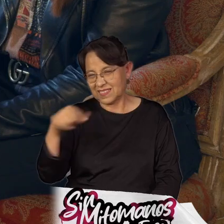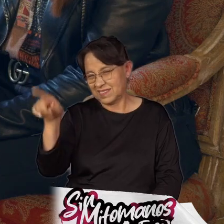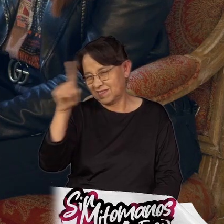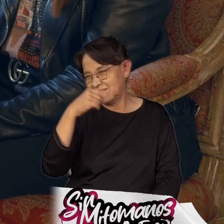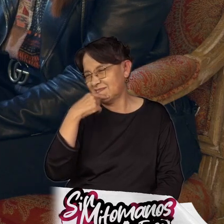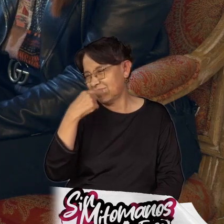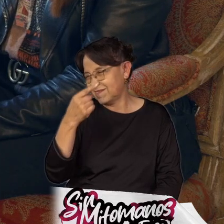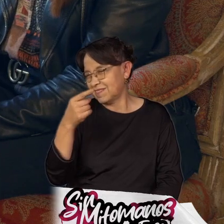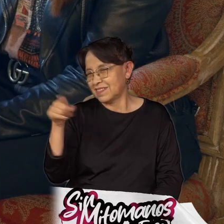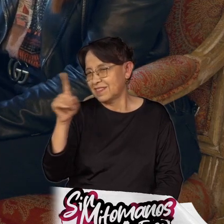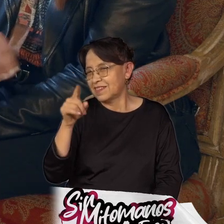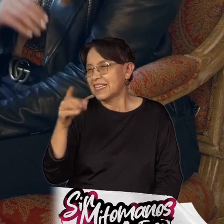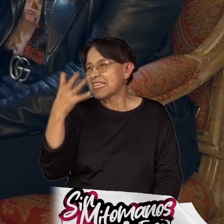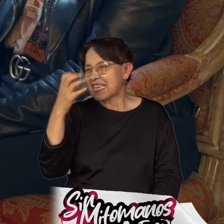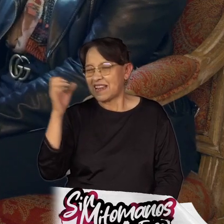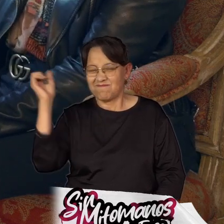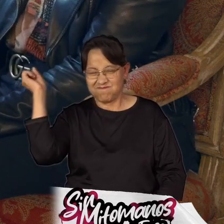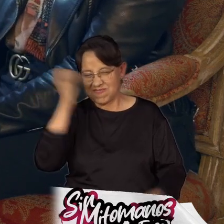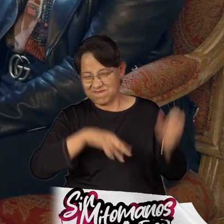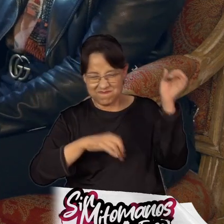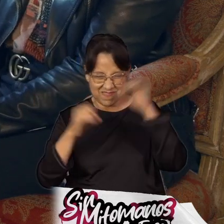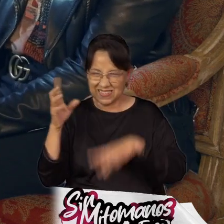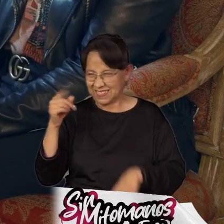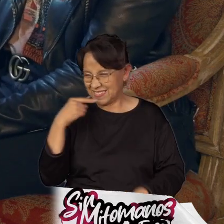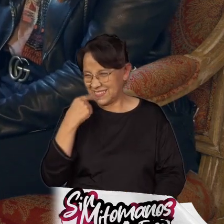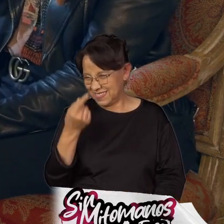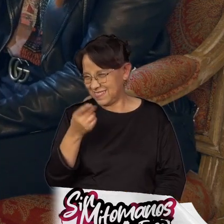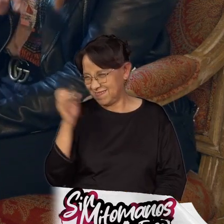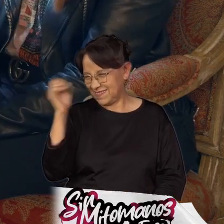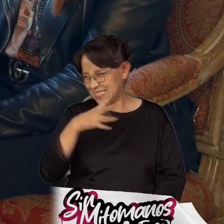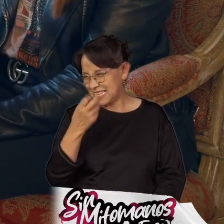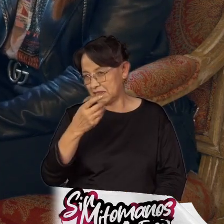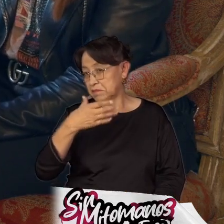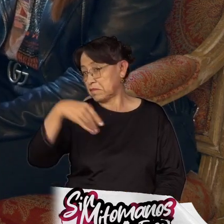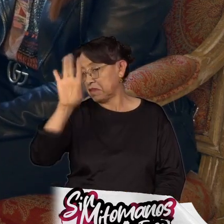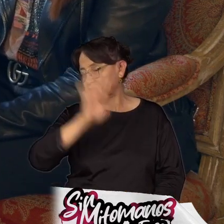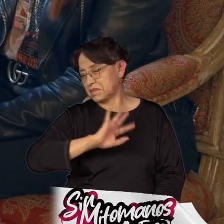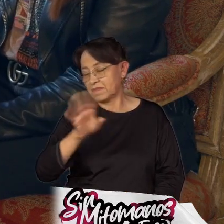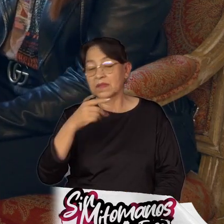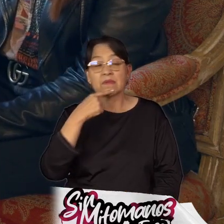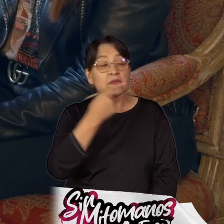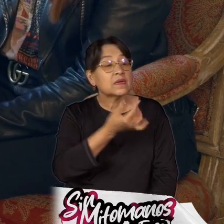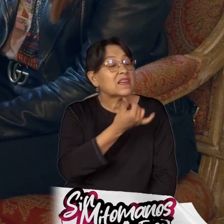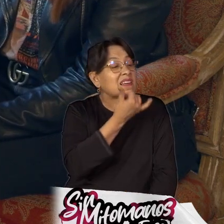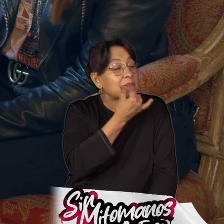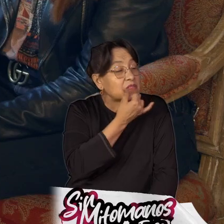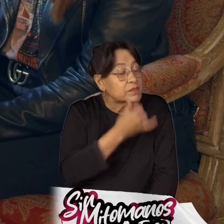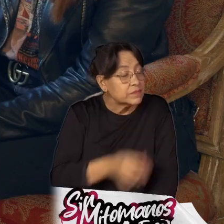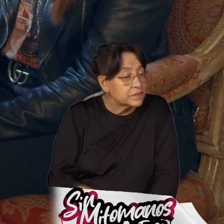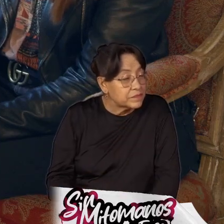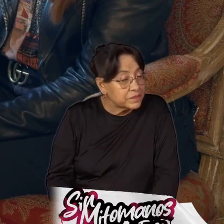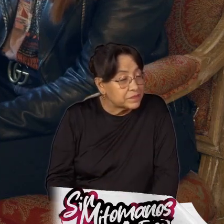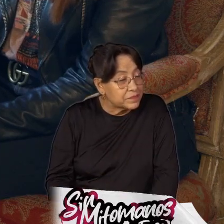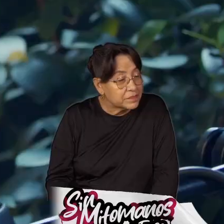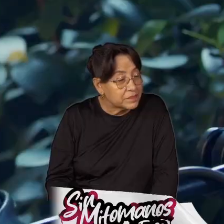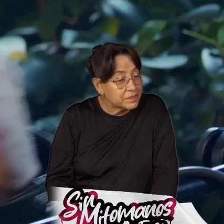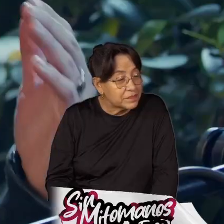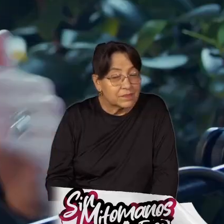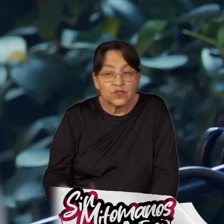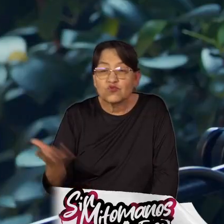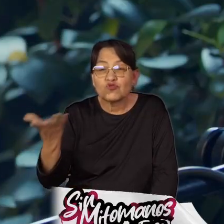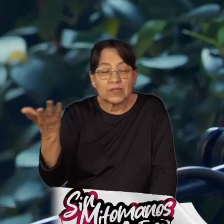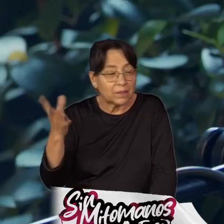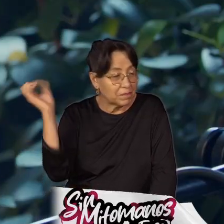mirada, después de haber sufrido, le dice: ¿y dónde están los que te acusaban? Ella responde: hombre, se fueron del mayor al menor, del que